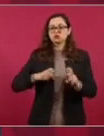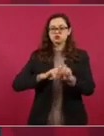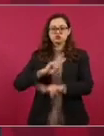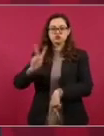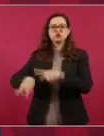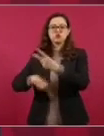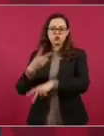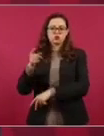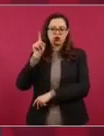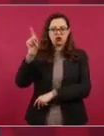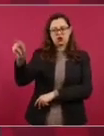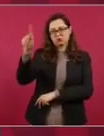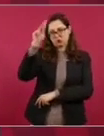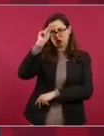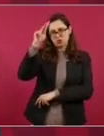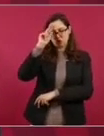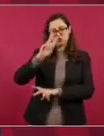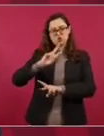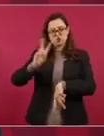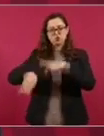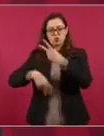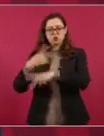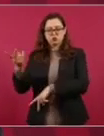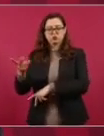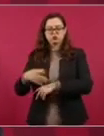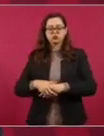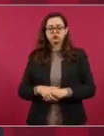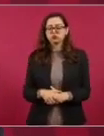a hacer la reunión allá